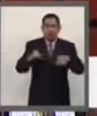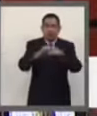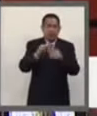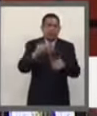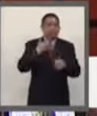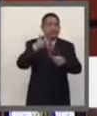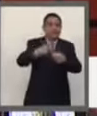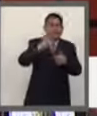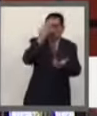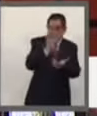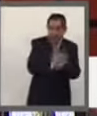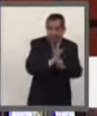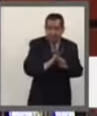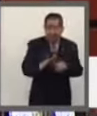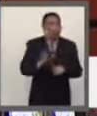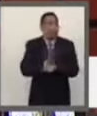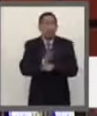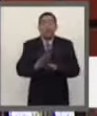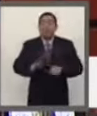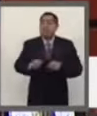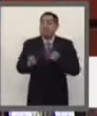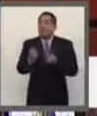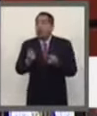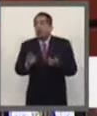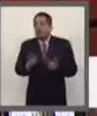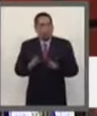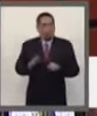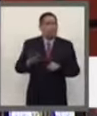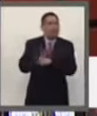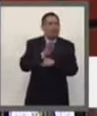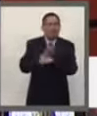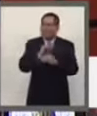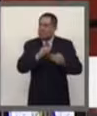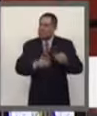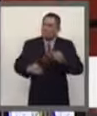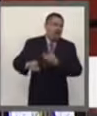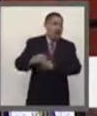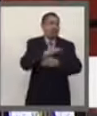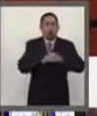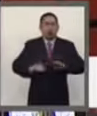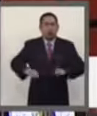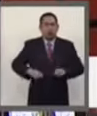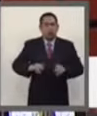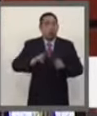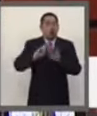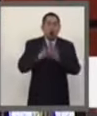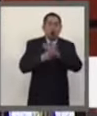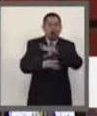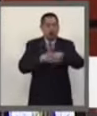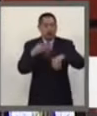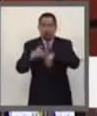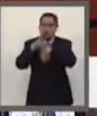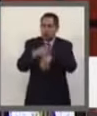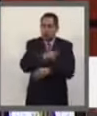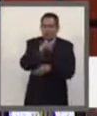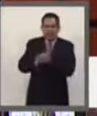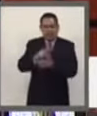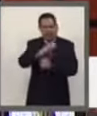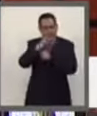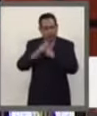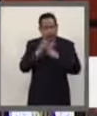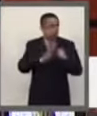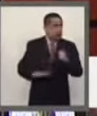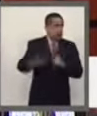va a beneficiar a unos cuantos estados. Esto se trata incluso de recuperar el Estado de Derecho en este país,